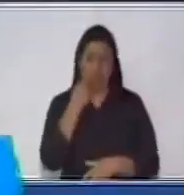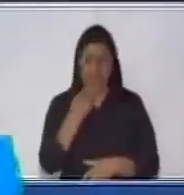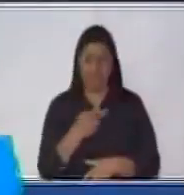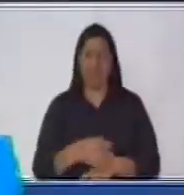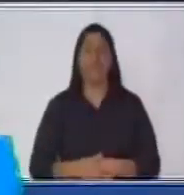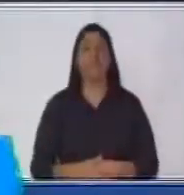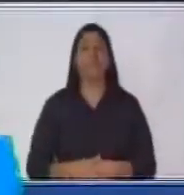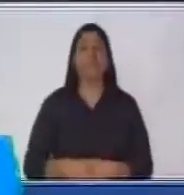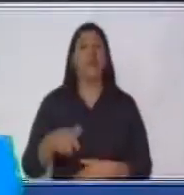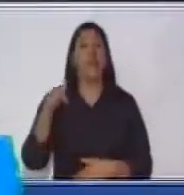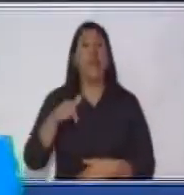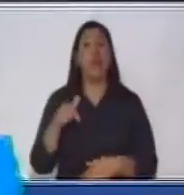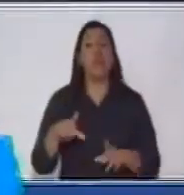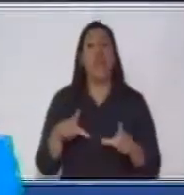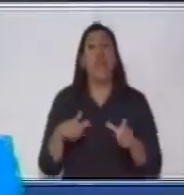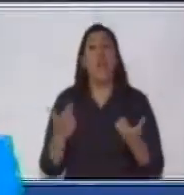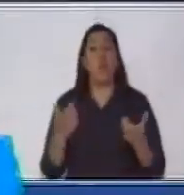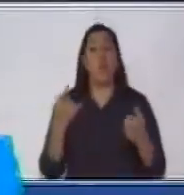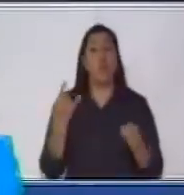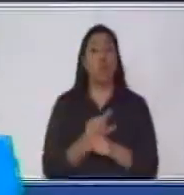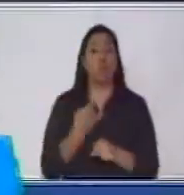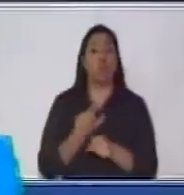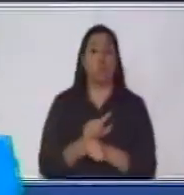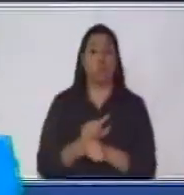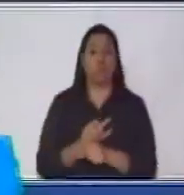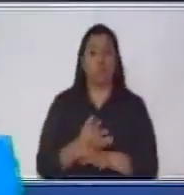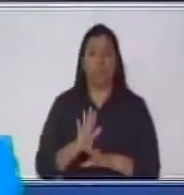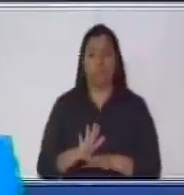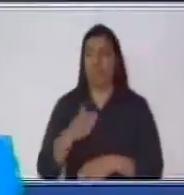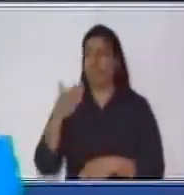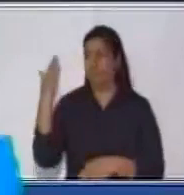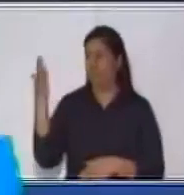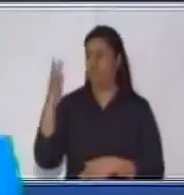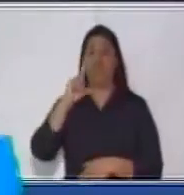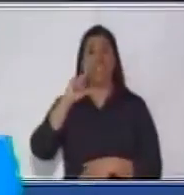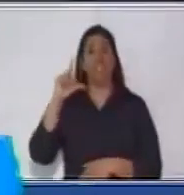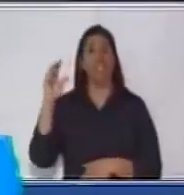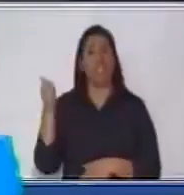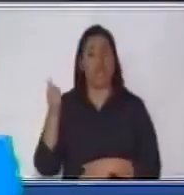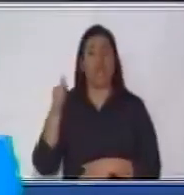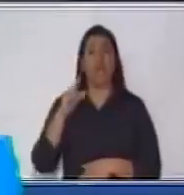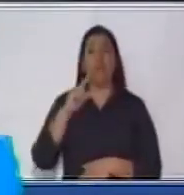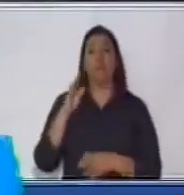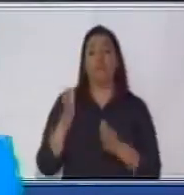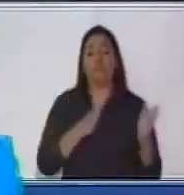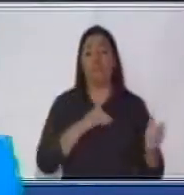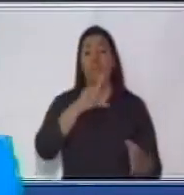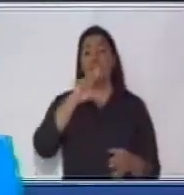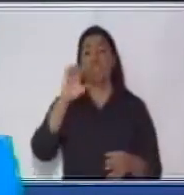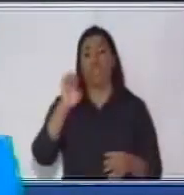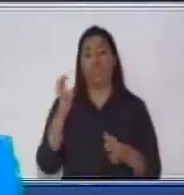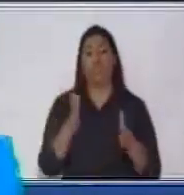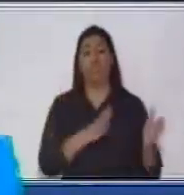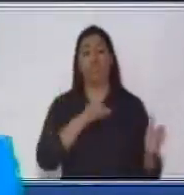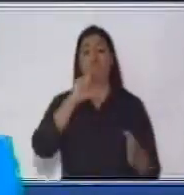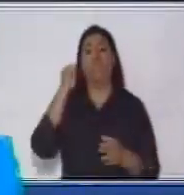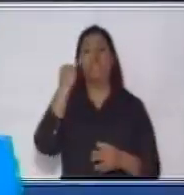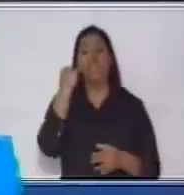Ahora las combinaciones posibles, la sílaba ya, ye, yi, yo y